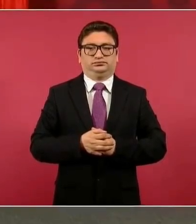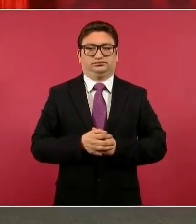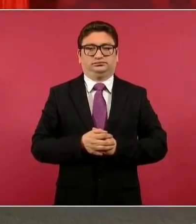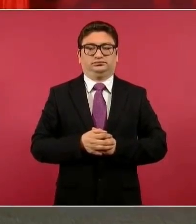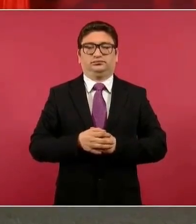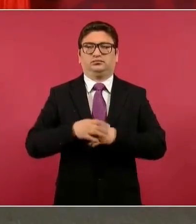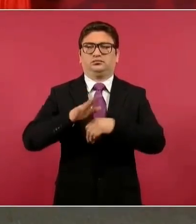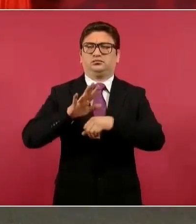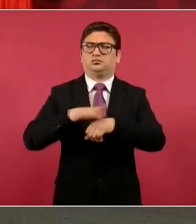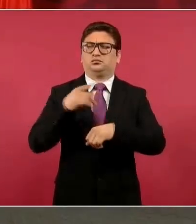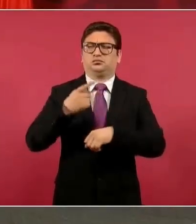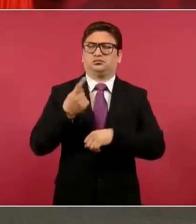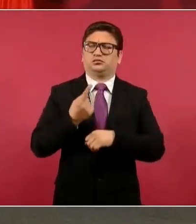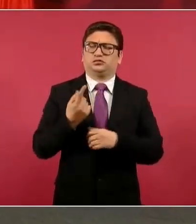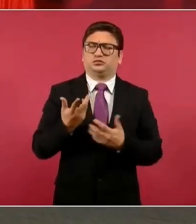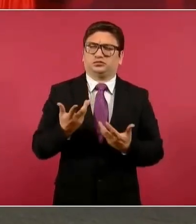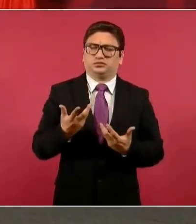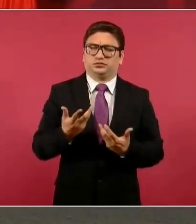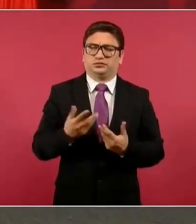Porque era